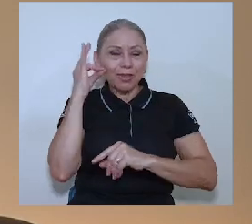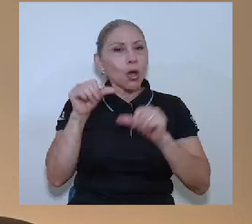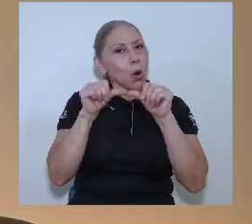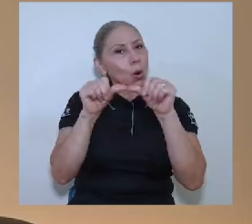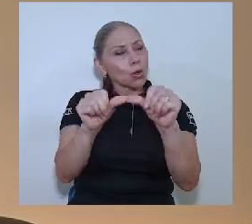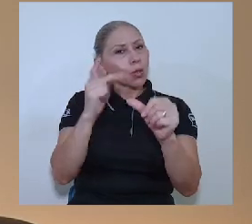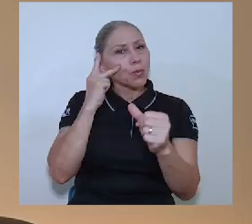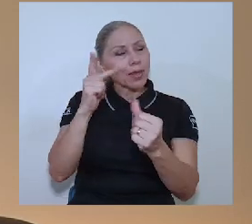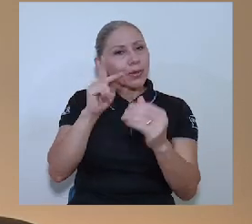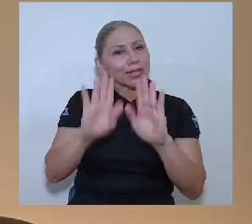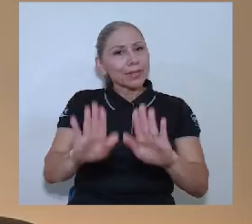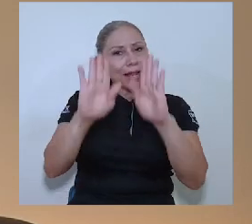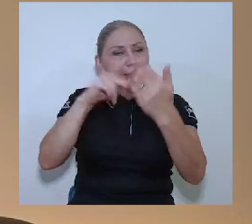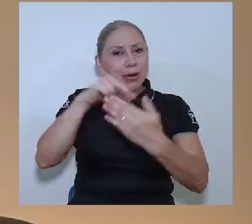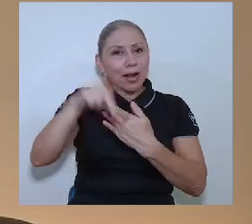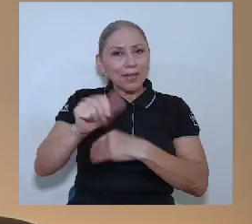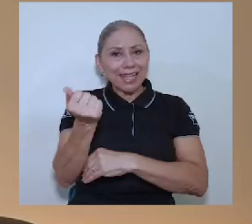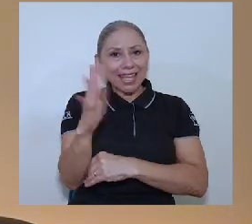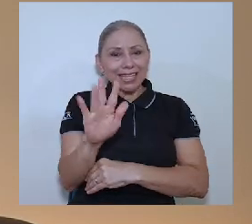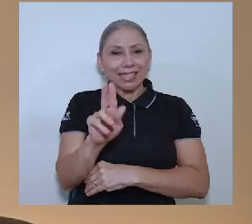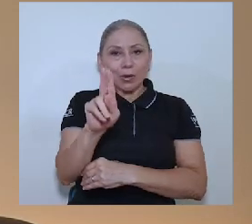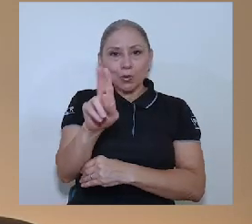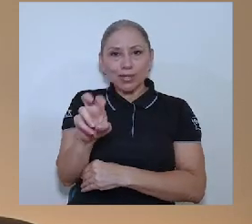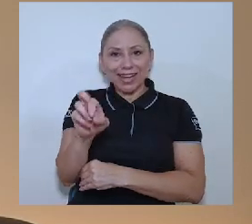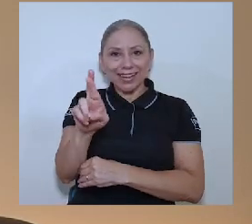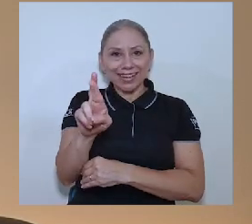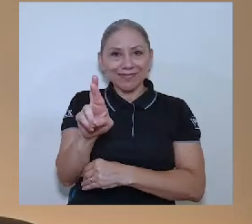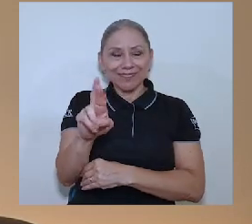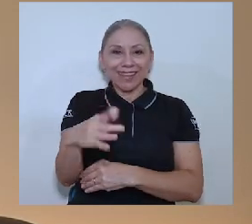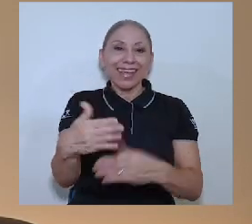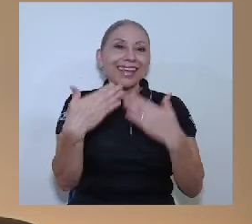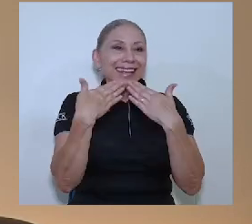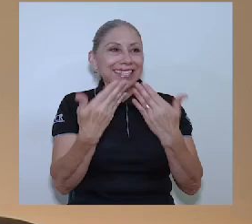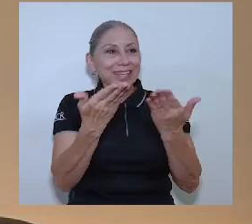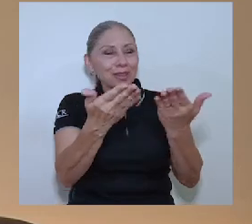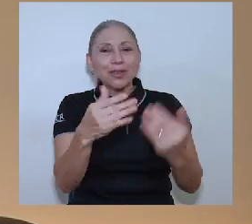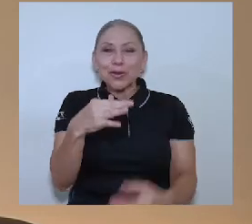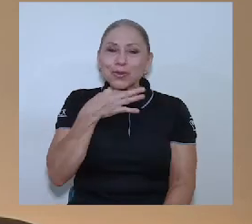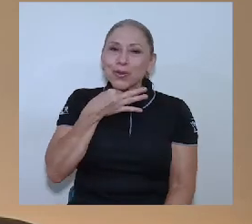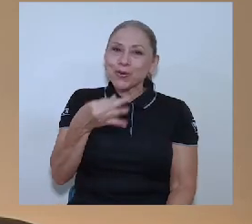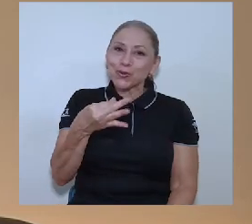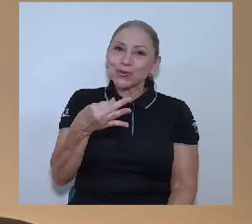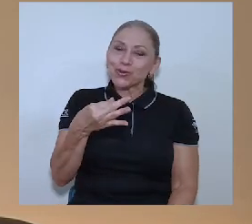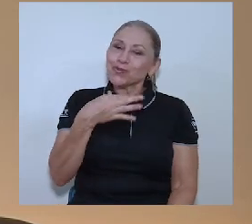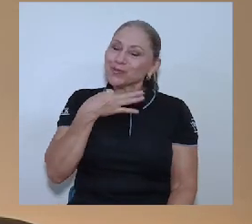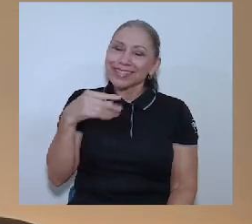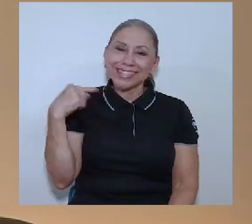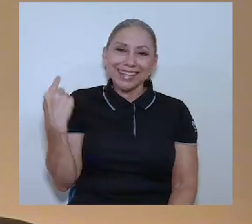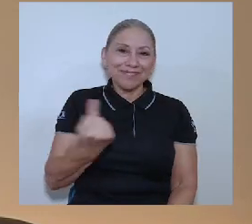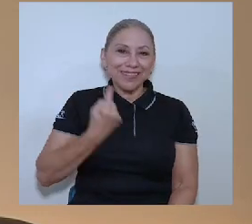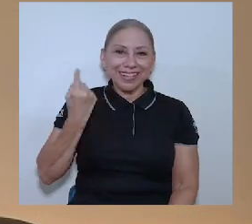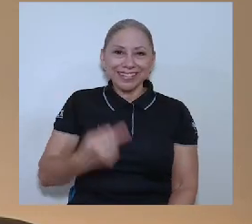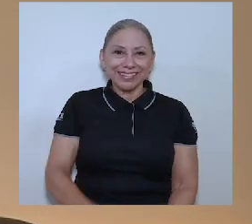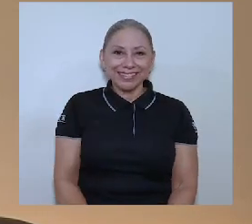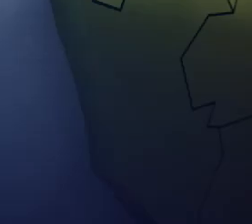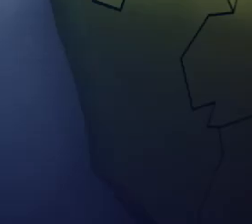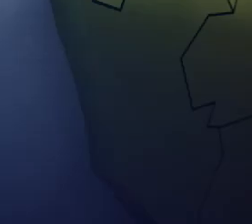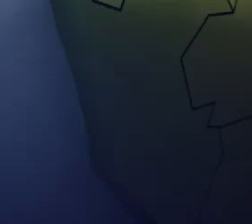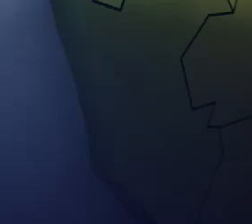queden con los espléndidos programas de 15 UCR. Gracias, don Eduardo. Con todo gusto, un placer siempre.